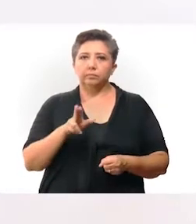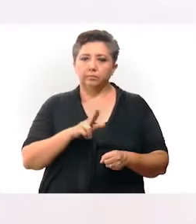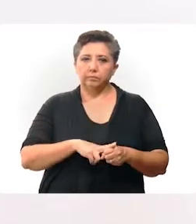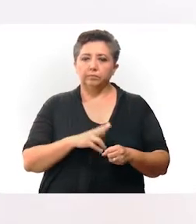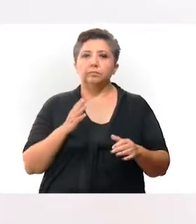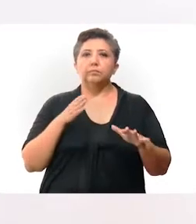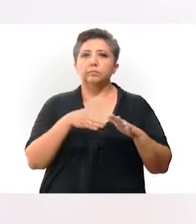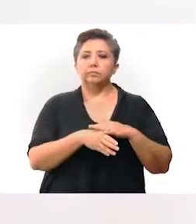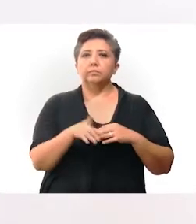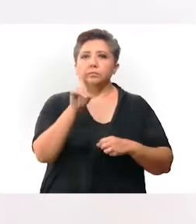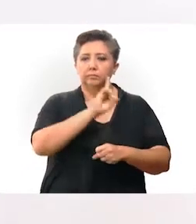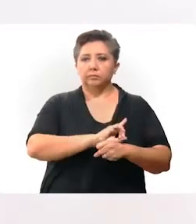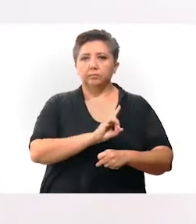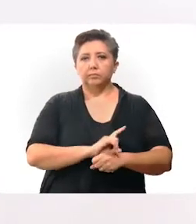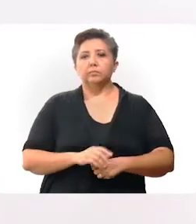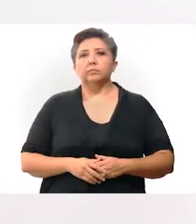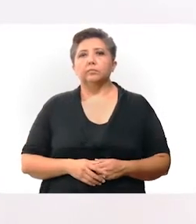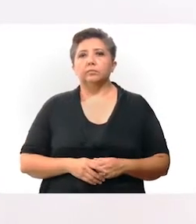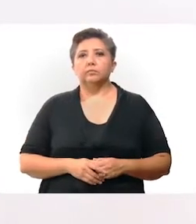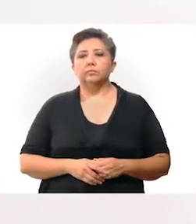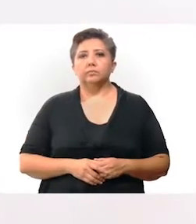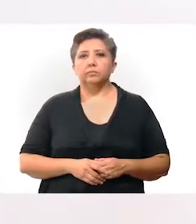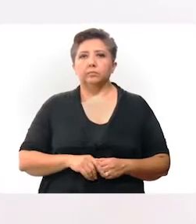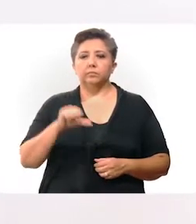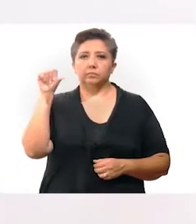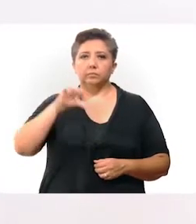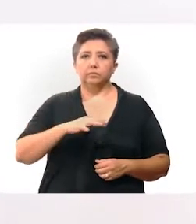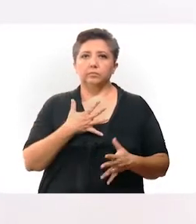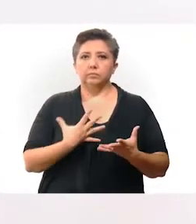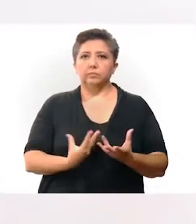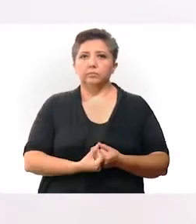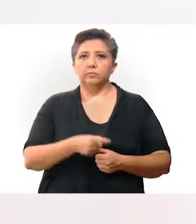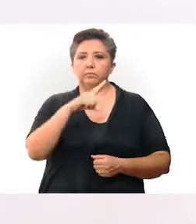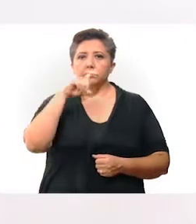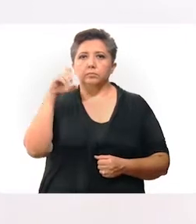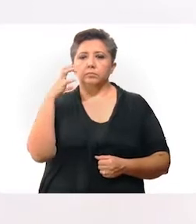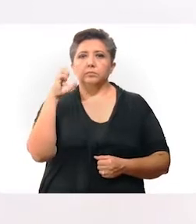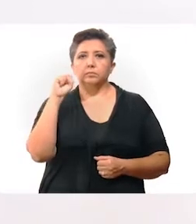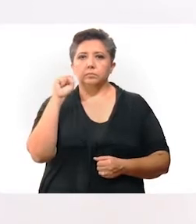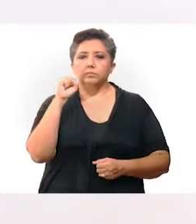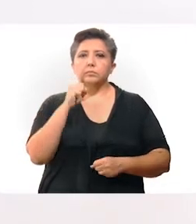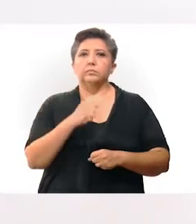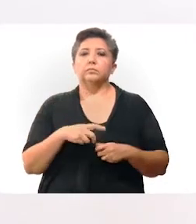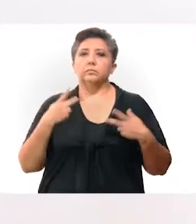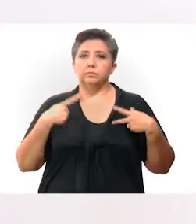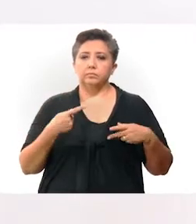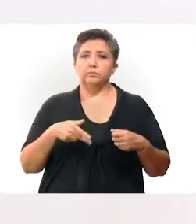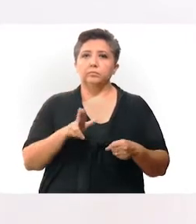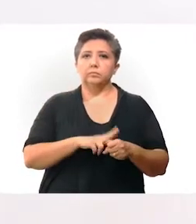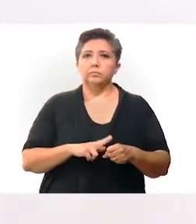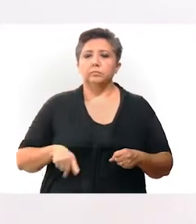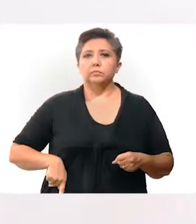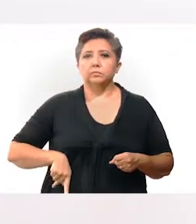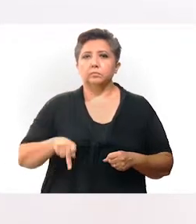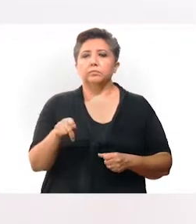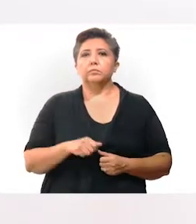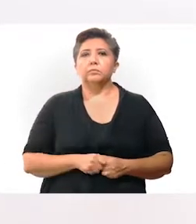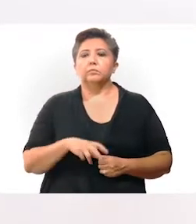son la ocupación hospitalaria y los ingresos diarios. El día de hoy tenemos 160 pacientes en hospitales